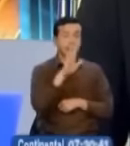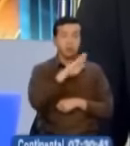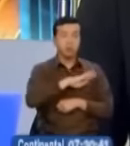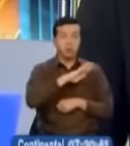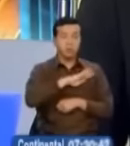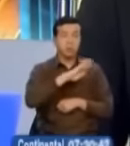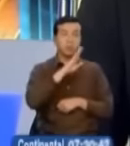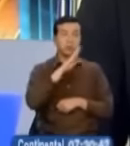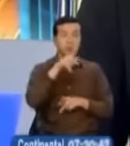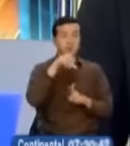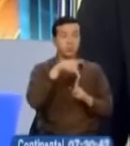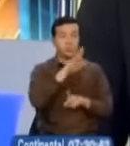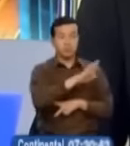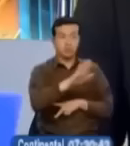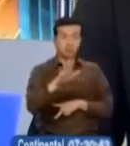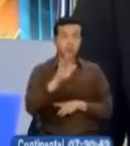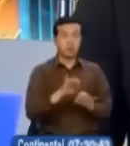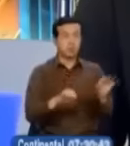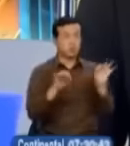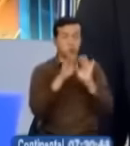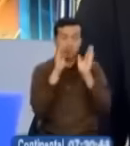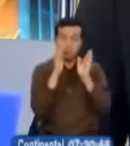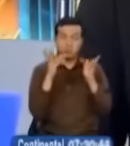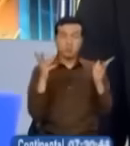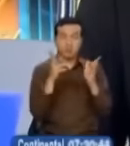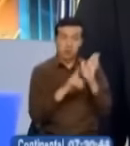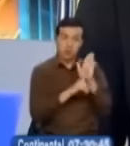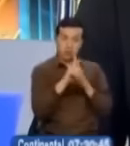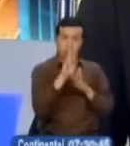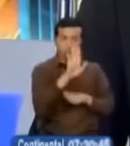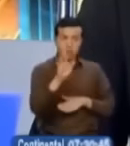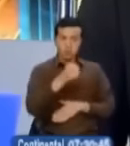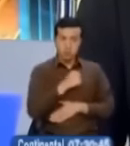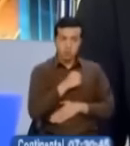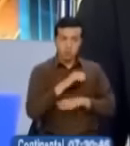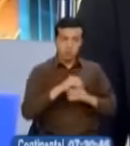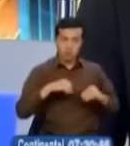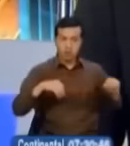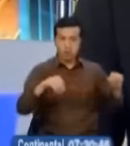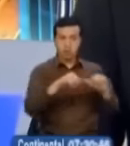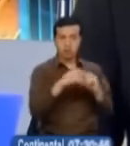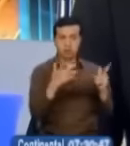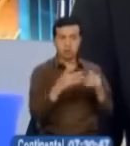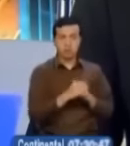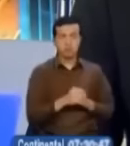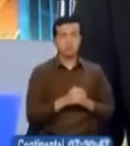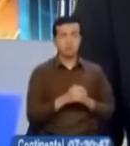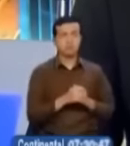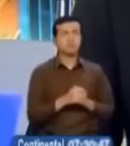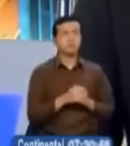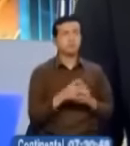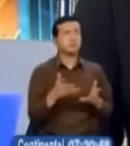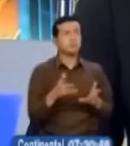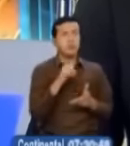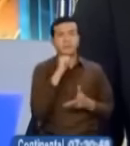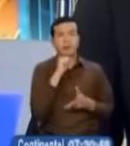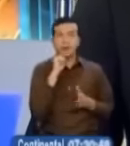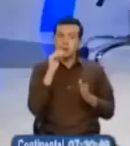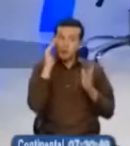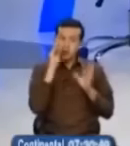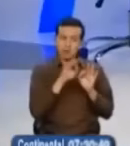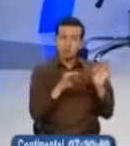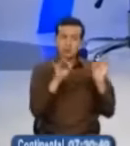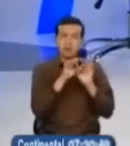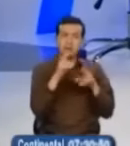como los municipios y los gobiernos provinciales, que tienen que ver con los desarrollos de sus propias localidades y territorios, y que no le han dado la importancia a